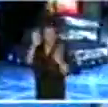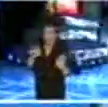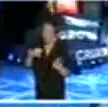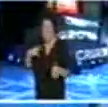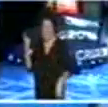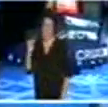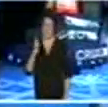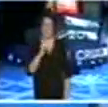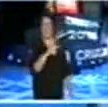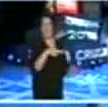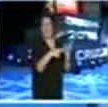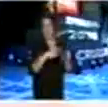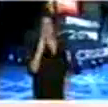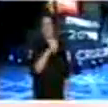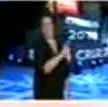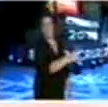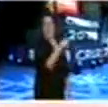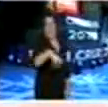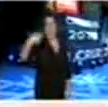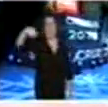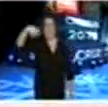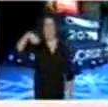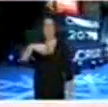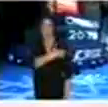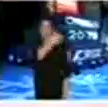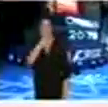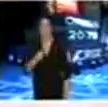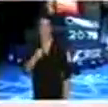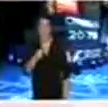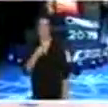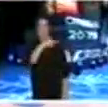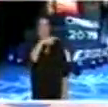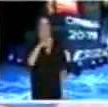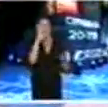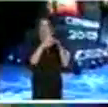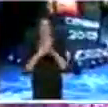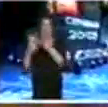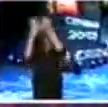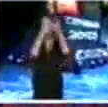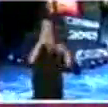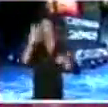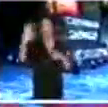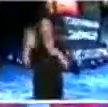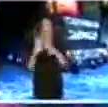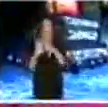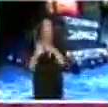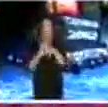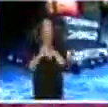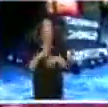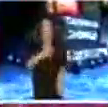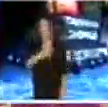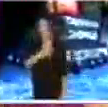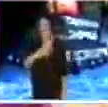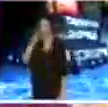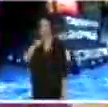mangantes. El presidente del cabildo quiere un anillo que es para todos. ¡Pesara! Y la autopista al